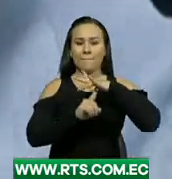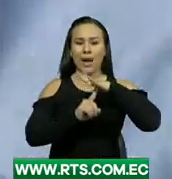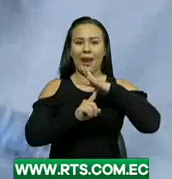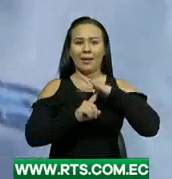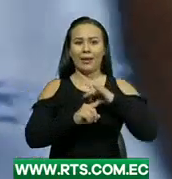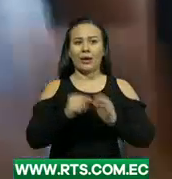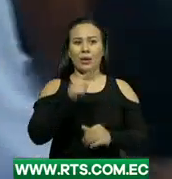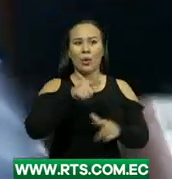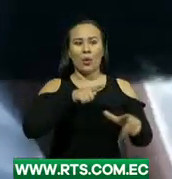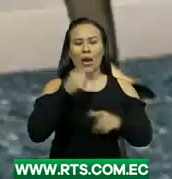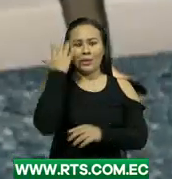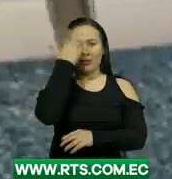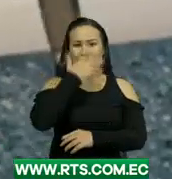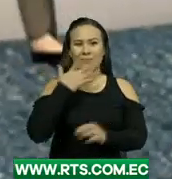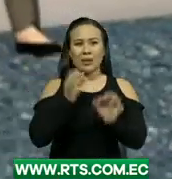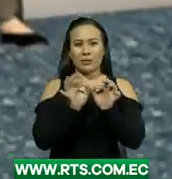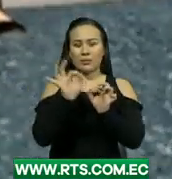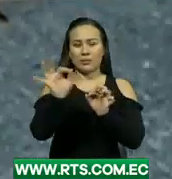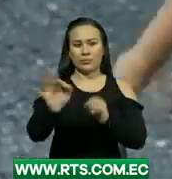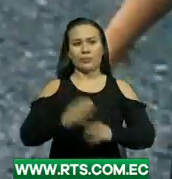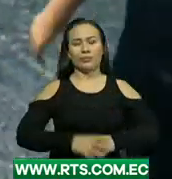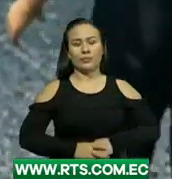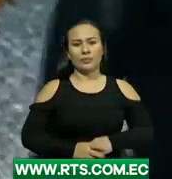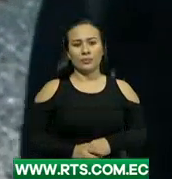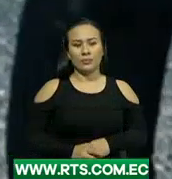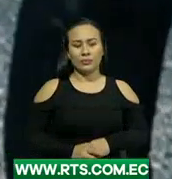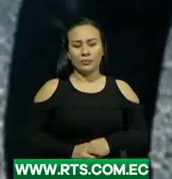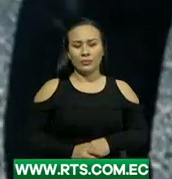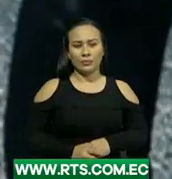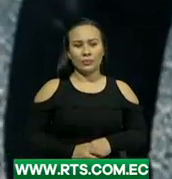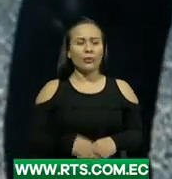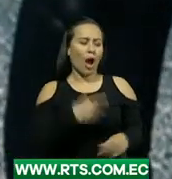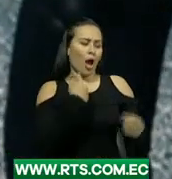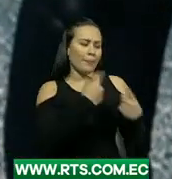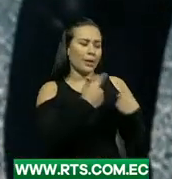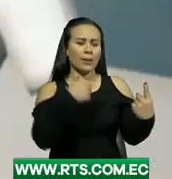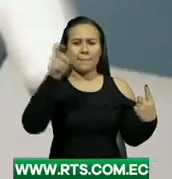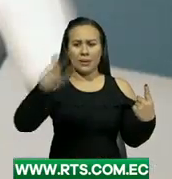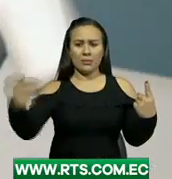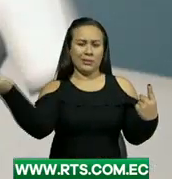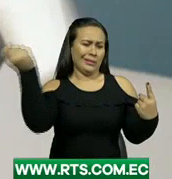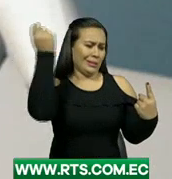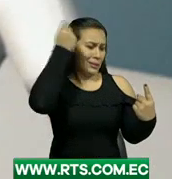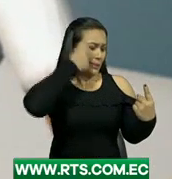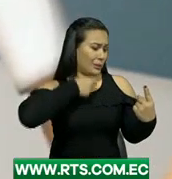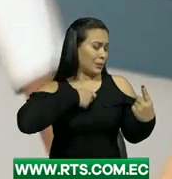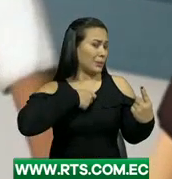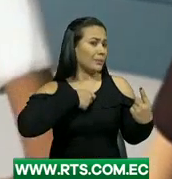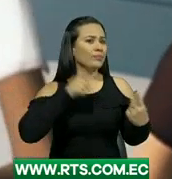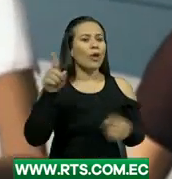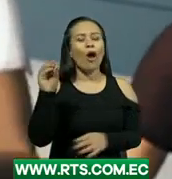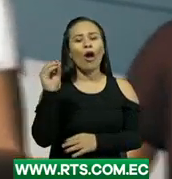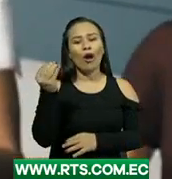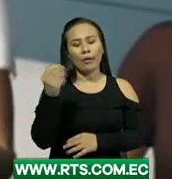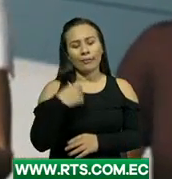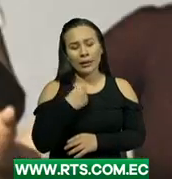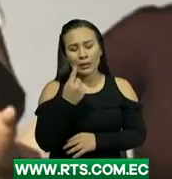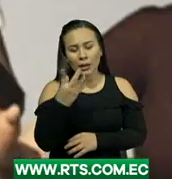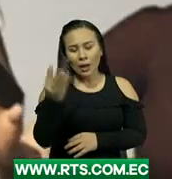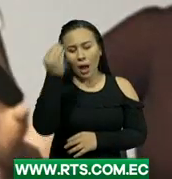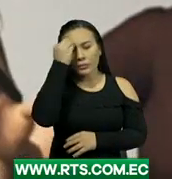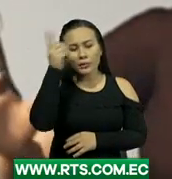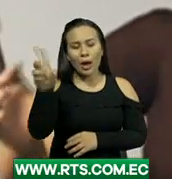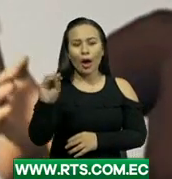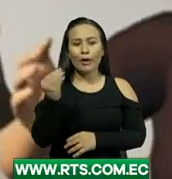del recinto las piedras perteneciente al cantón esmeraldas fue atacada por otra jovencita tengo entendido de